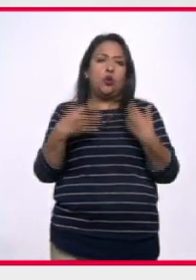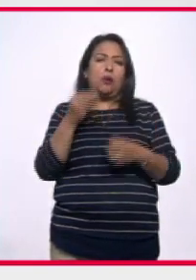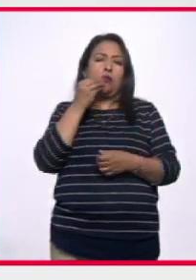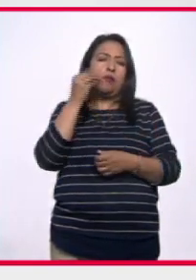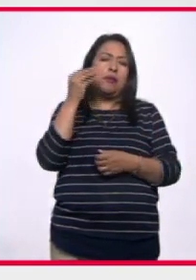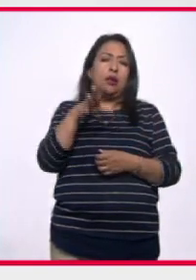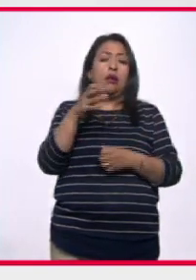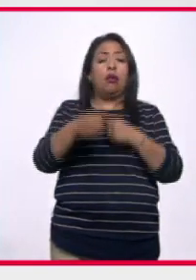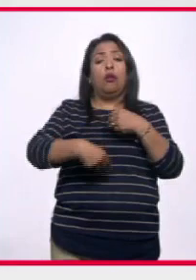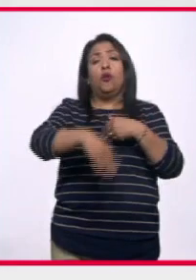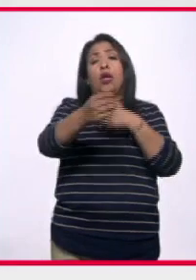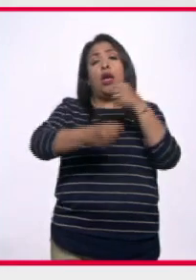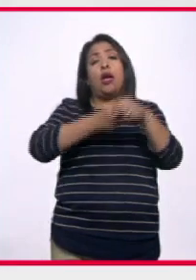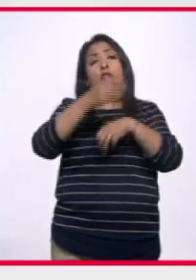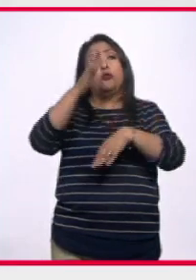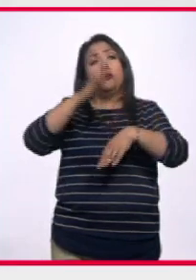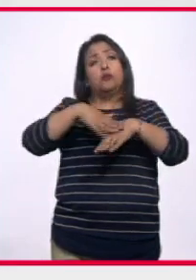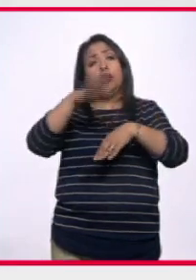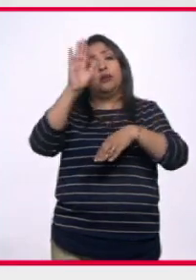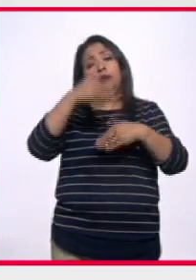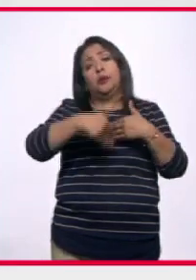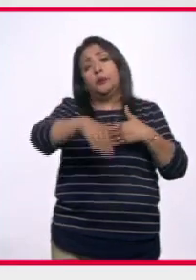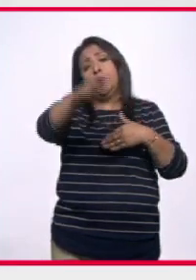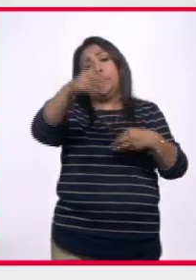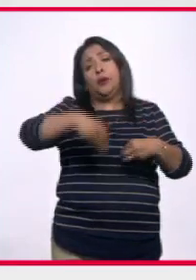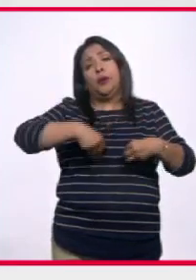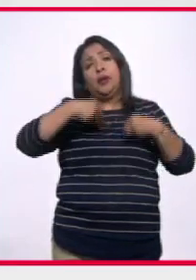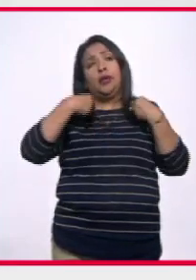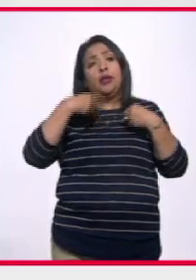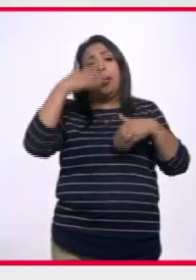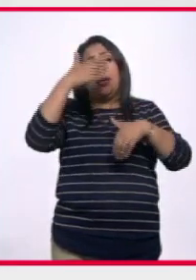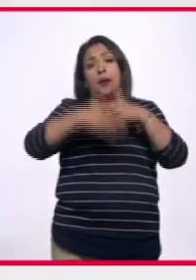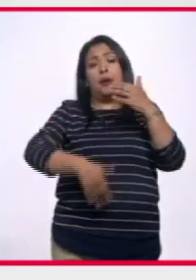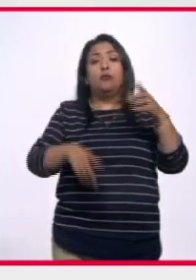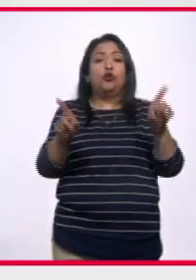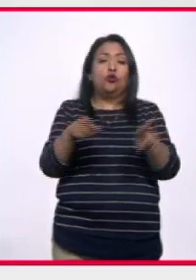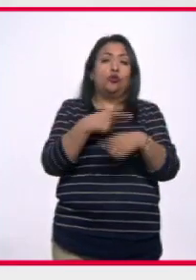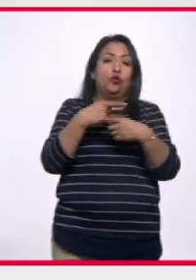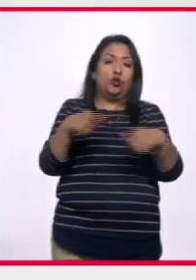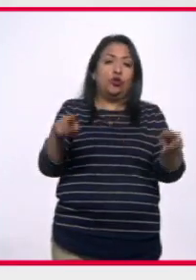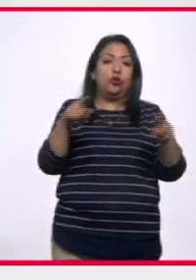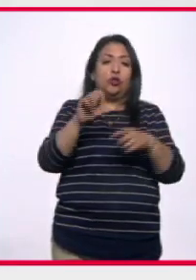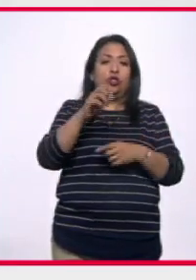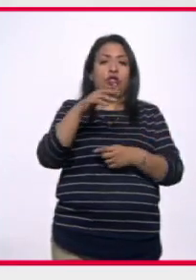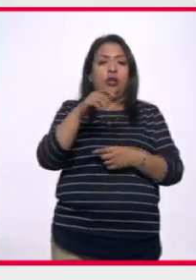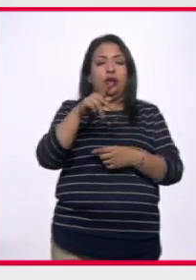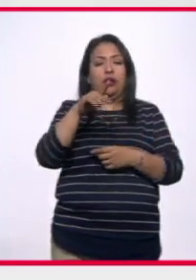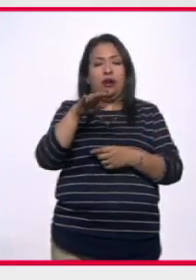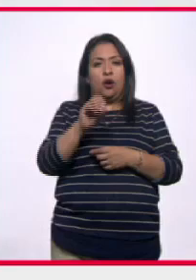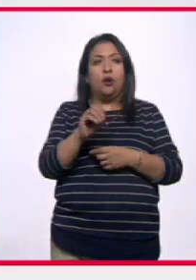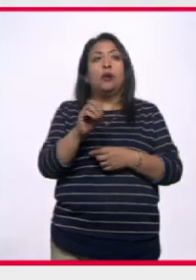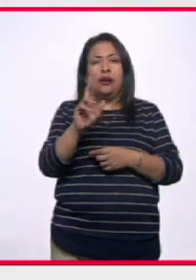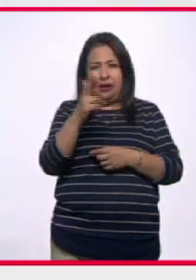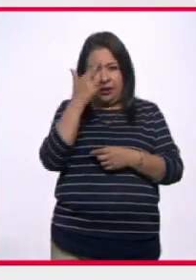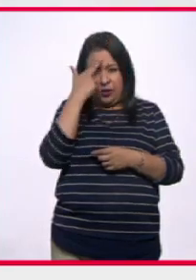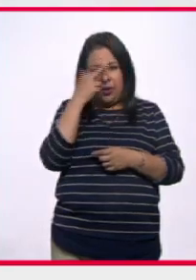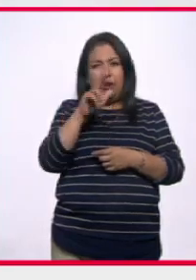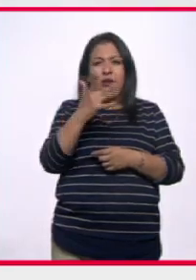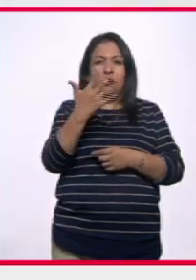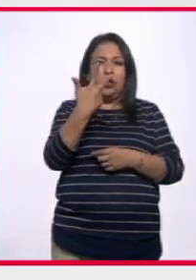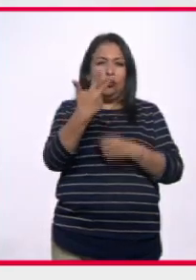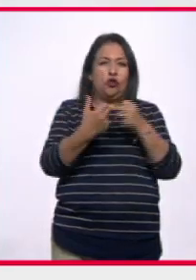muchos muchos años más nos despedimos con música sheryl crow de la recuerdo hay 8